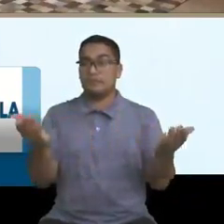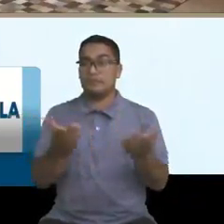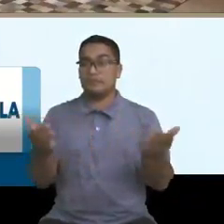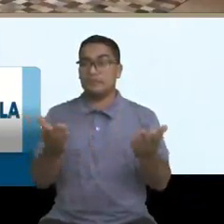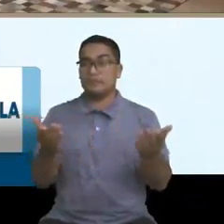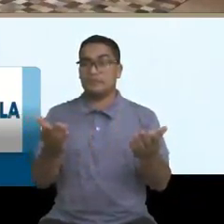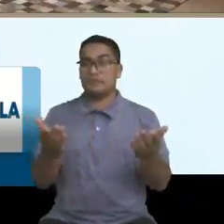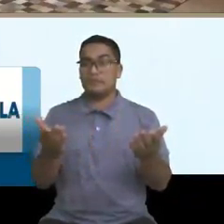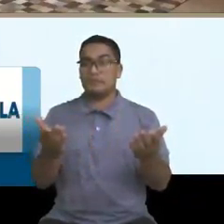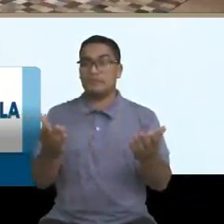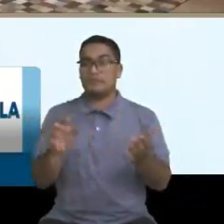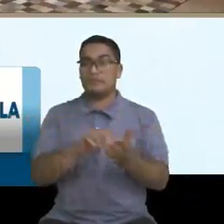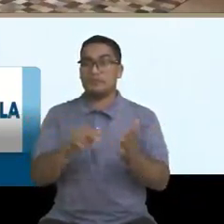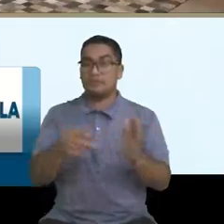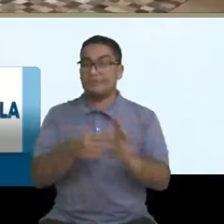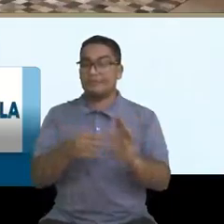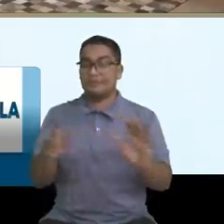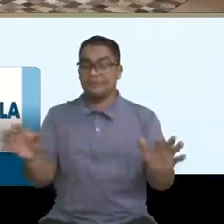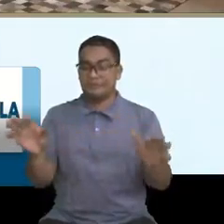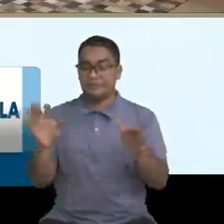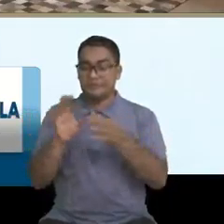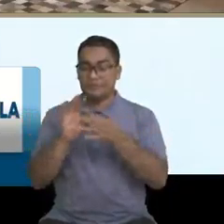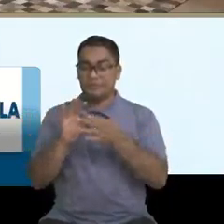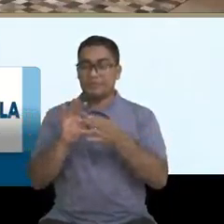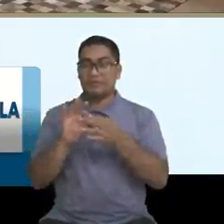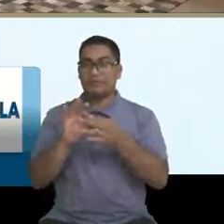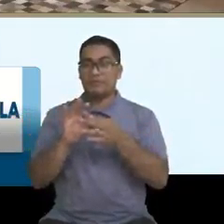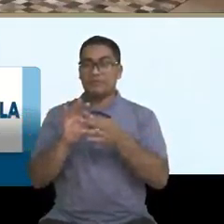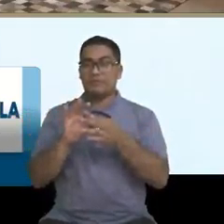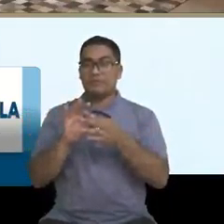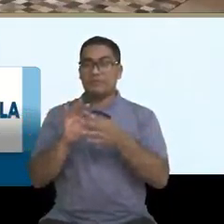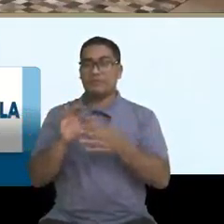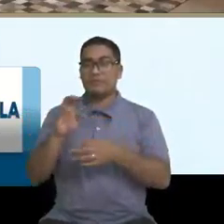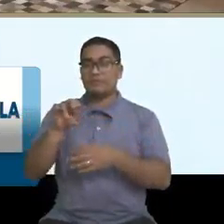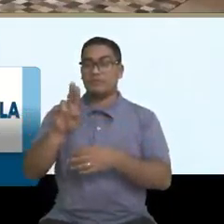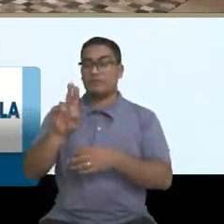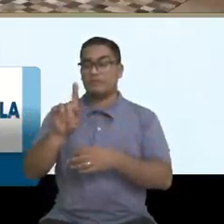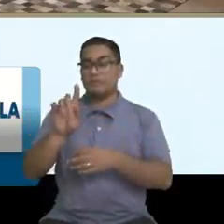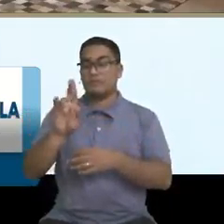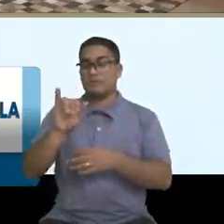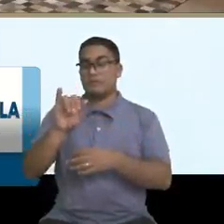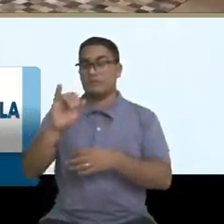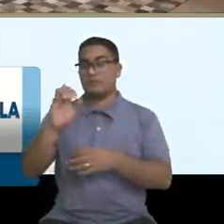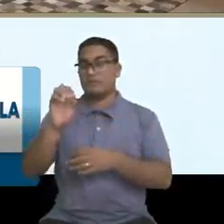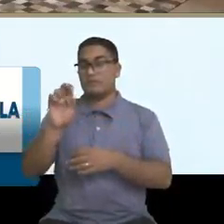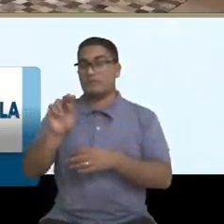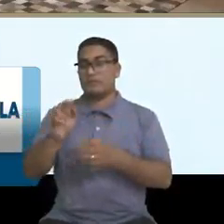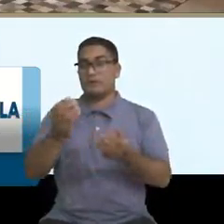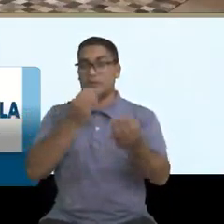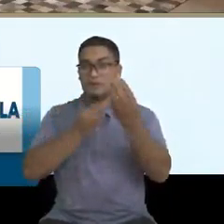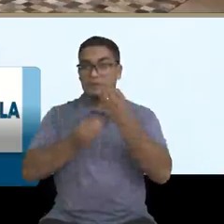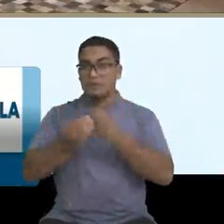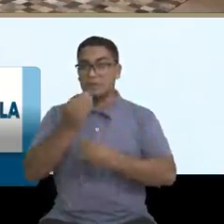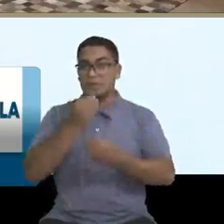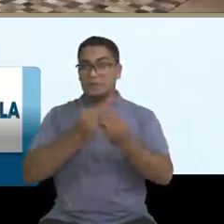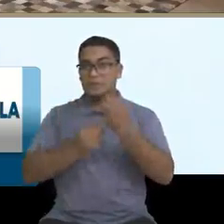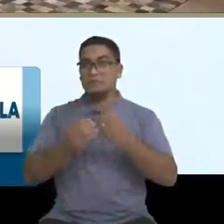que vamos en conjunto, en barrios y colegios del distrito. Usted me decía que los ESAF están jugando, los equipos